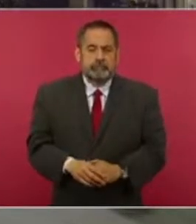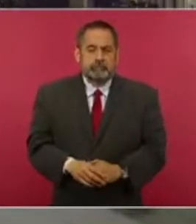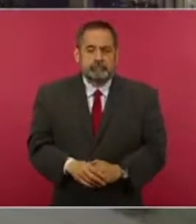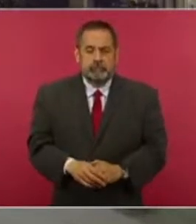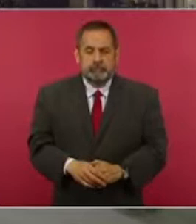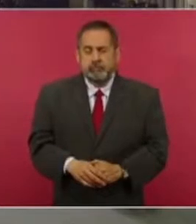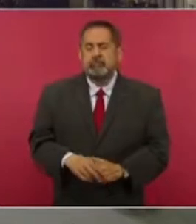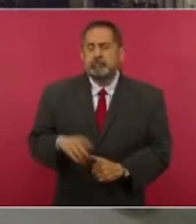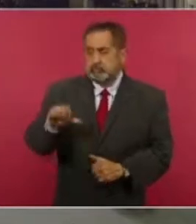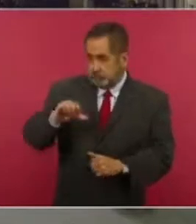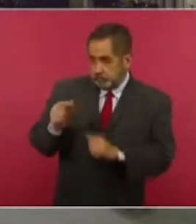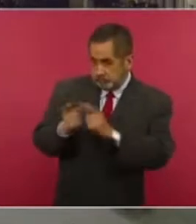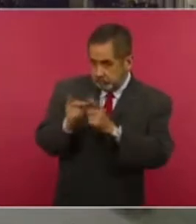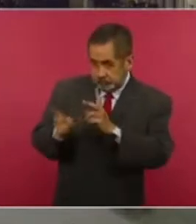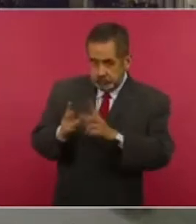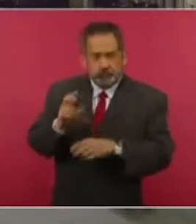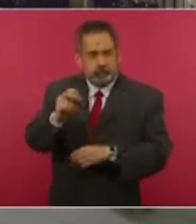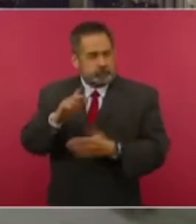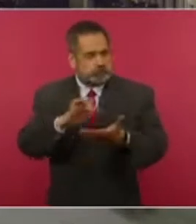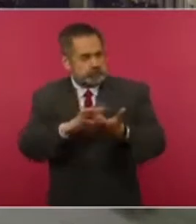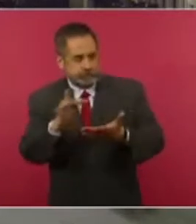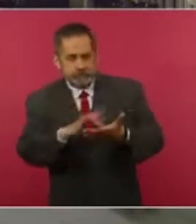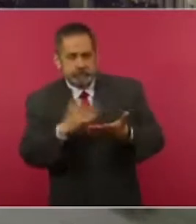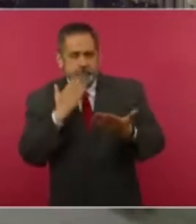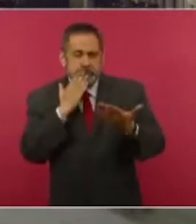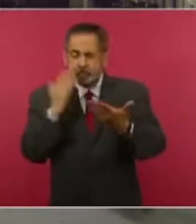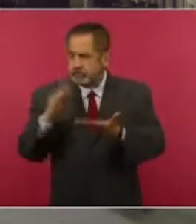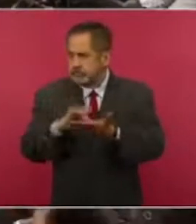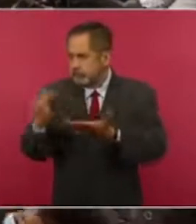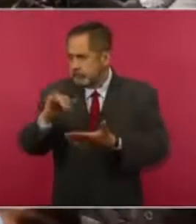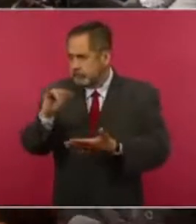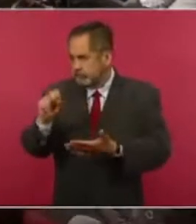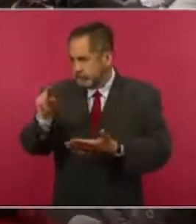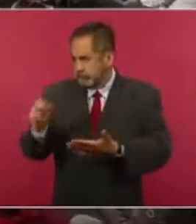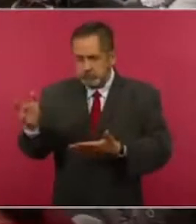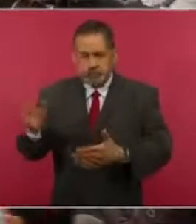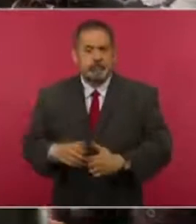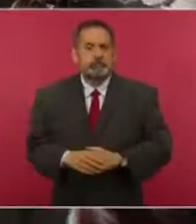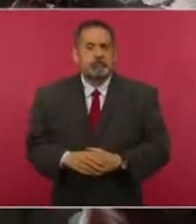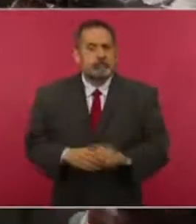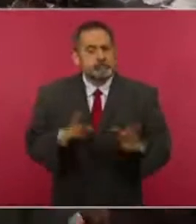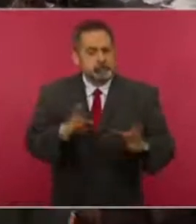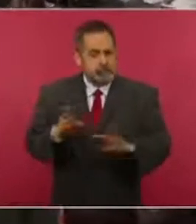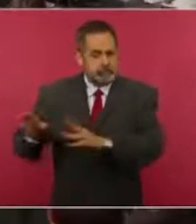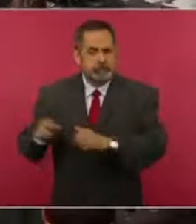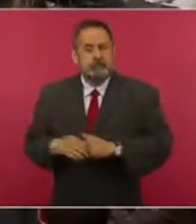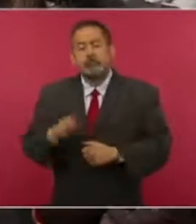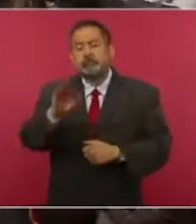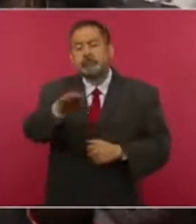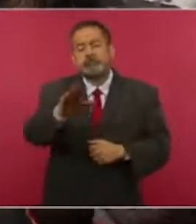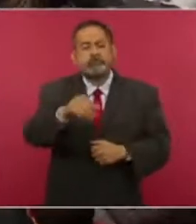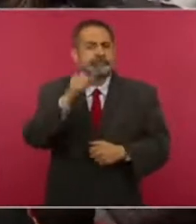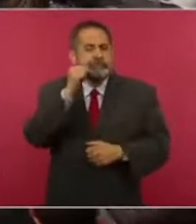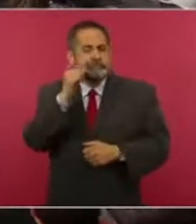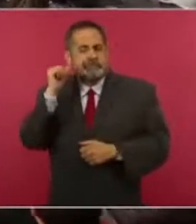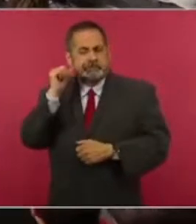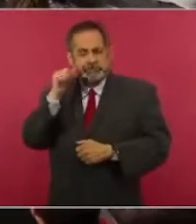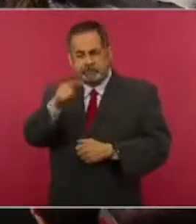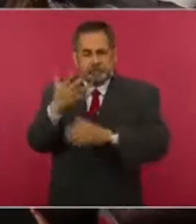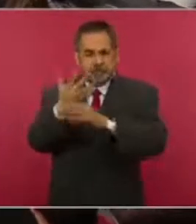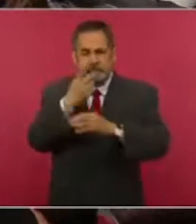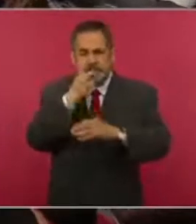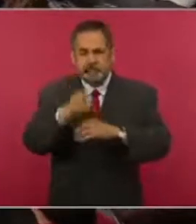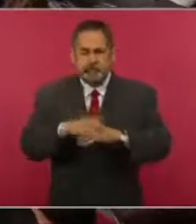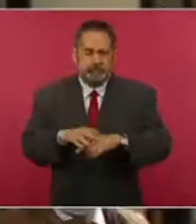Hoy lo vemos. Ah, ok, muchas gracias, Jesús. Por otra parte, señor presidente, ayer usted calificó